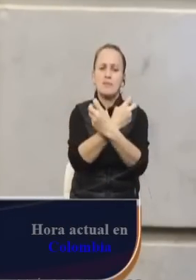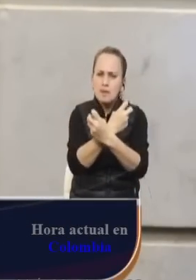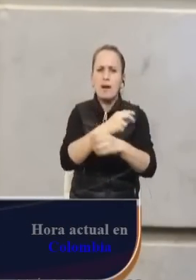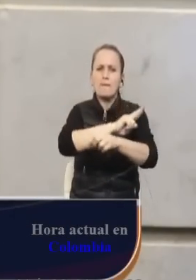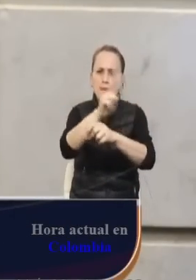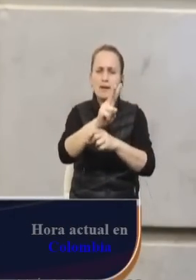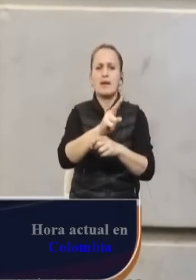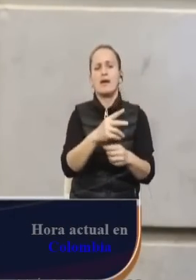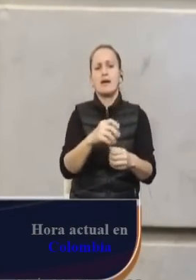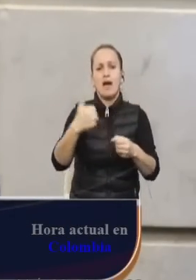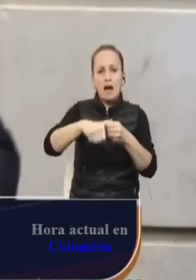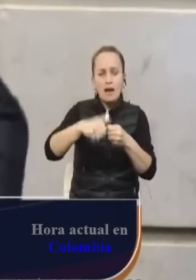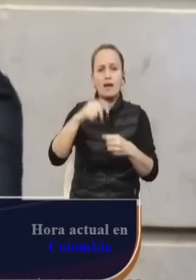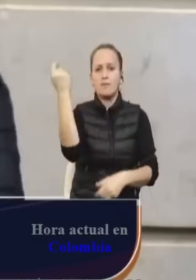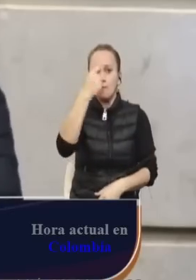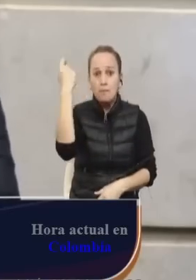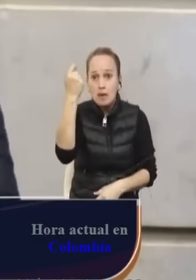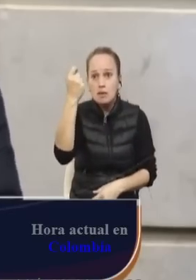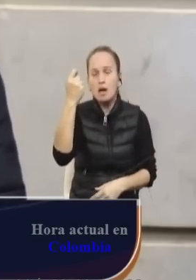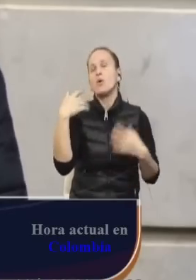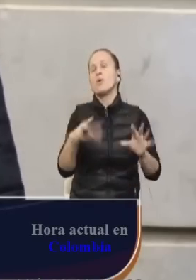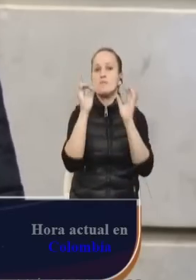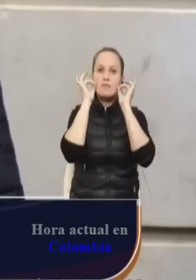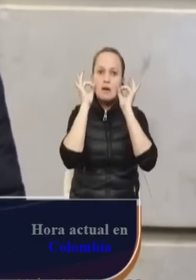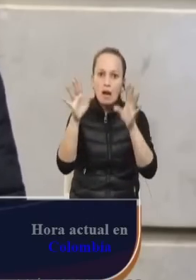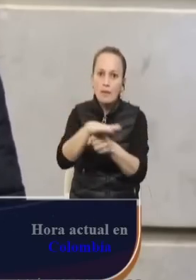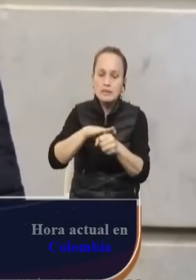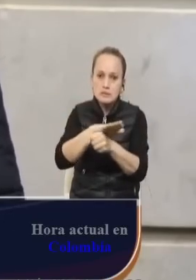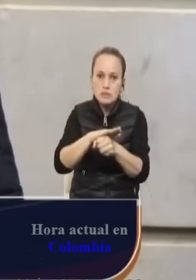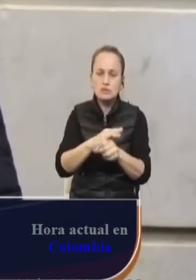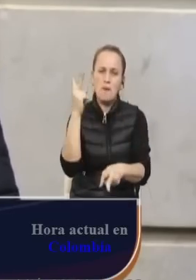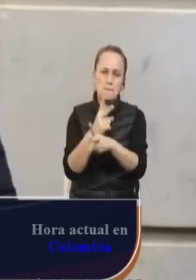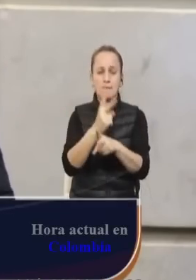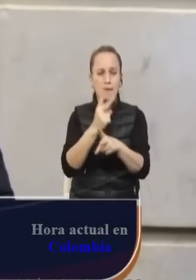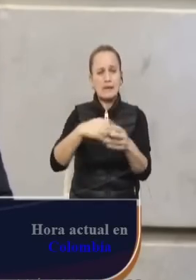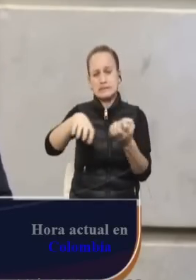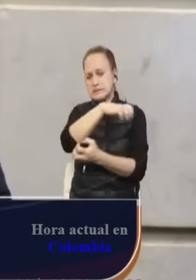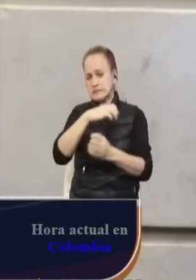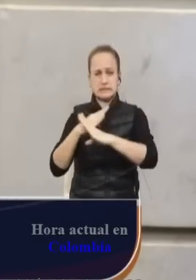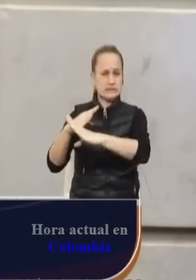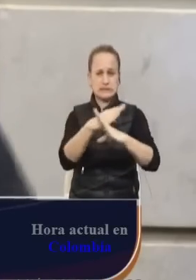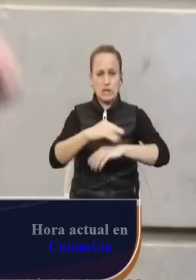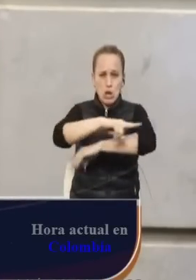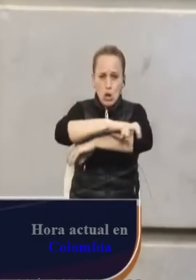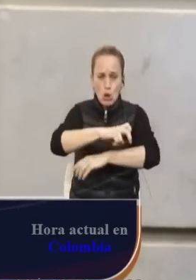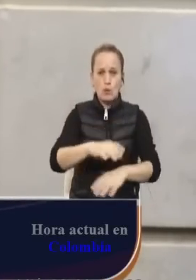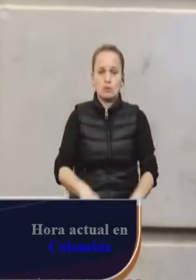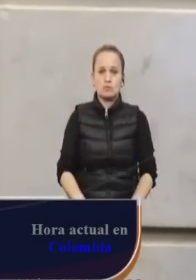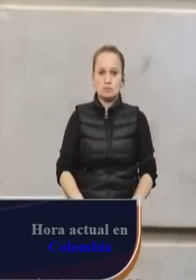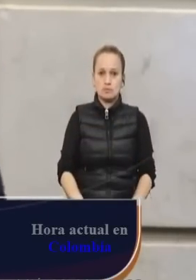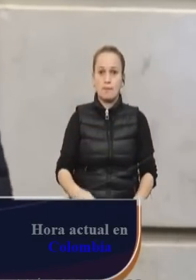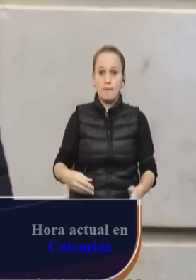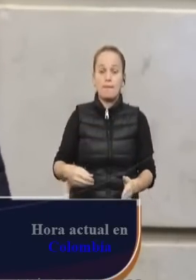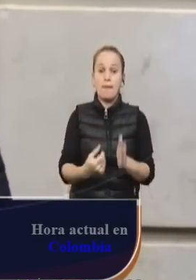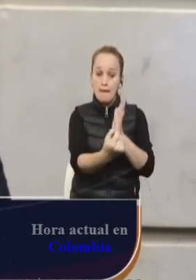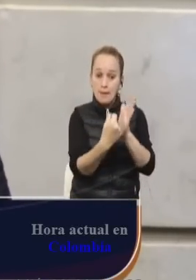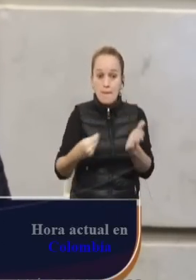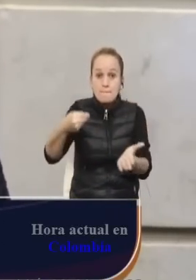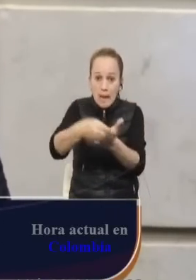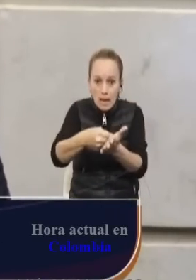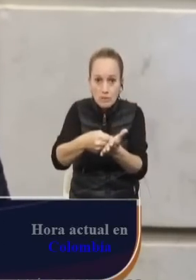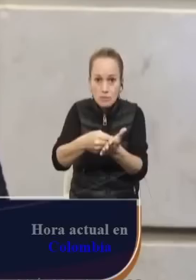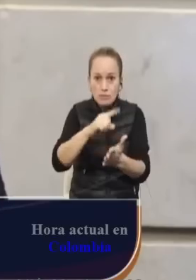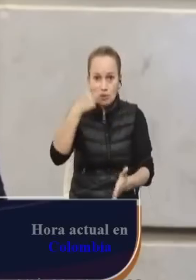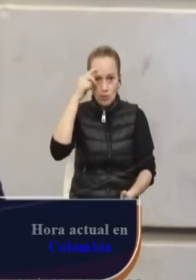Valle del Cauca, Vaupés, Arauca y Meta, los que están viviendo en carne propia este tema de inseguridad. Ni pagando 20.000 encuestas,